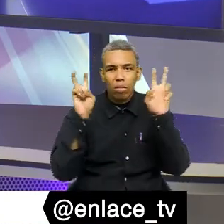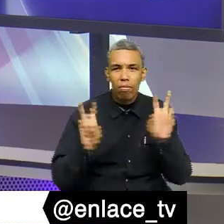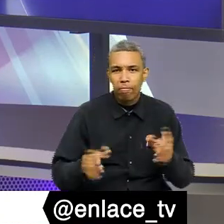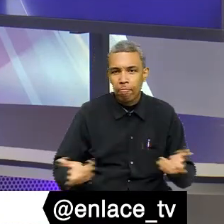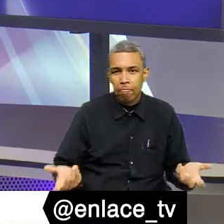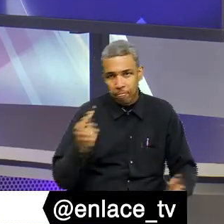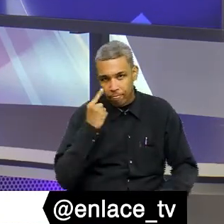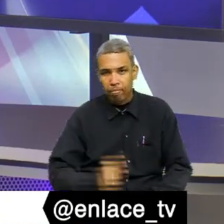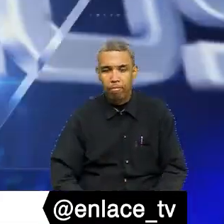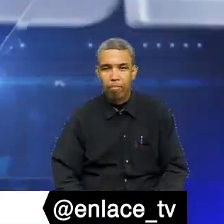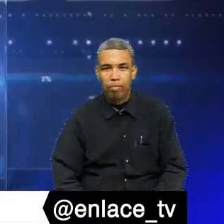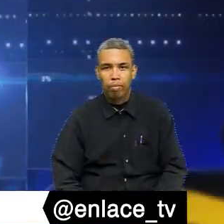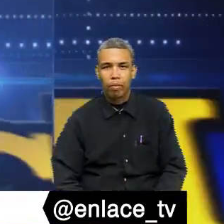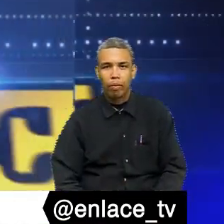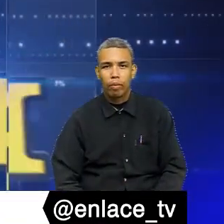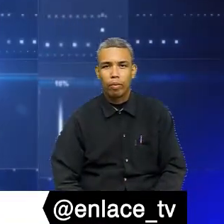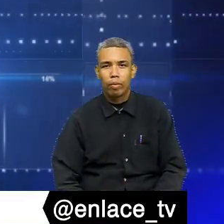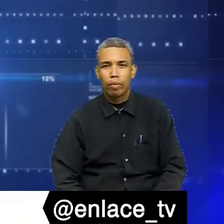horas.